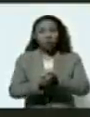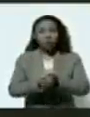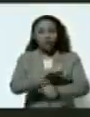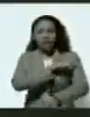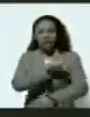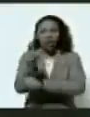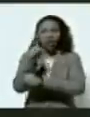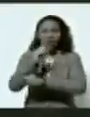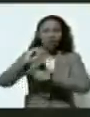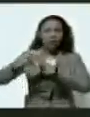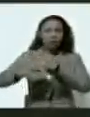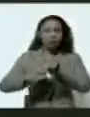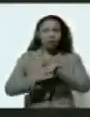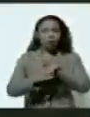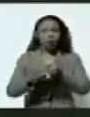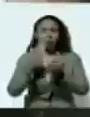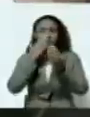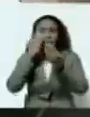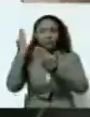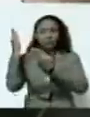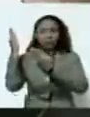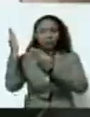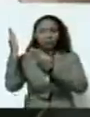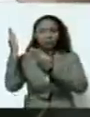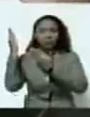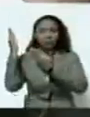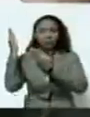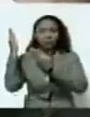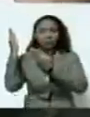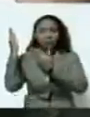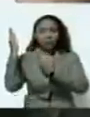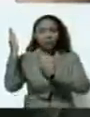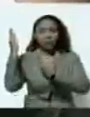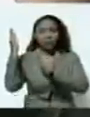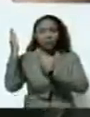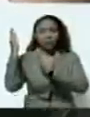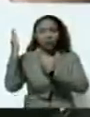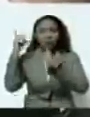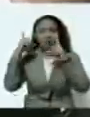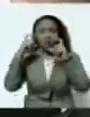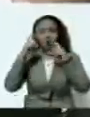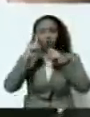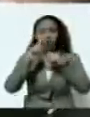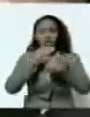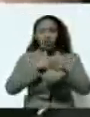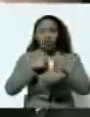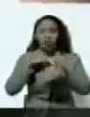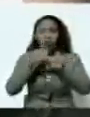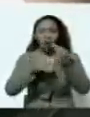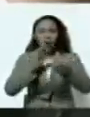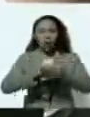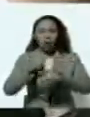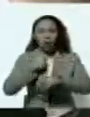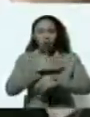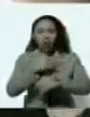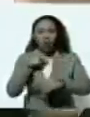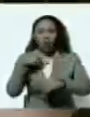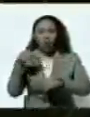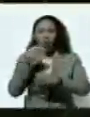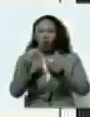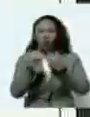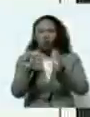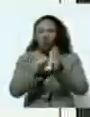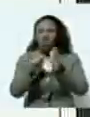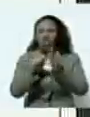de Narconarnia. Aquí está, miren, esta foto, ahorita no se las quiero explicar porque quiero mostrarles de dónde sacamos esta